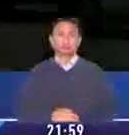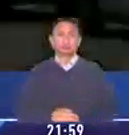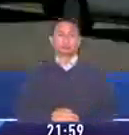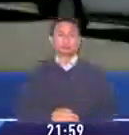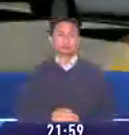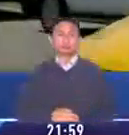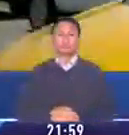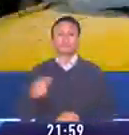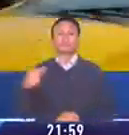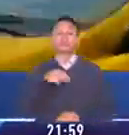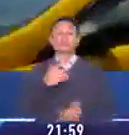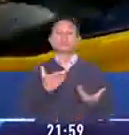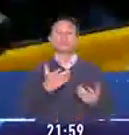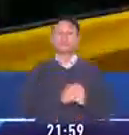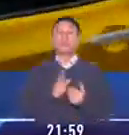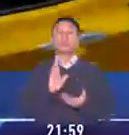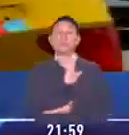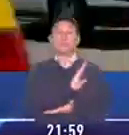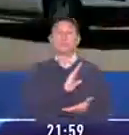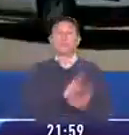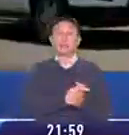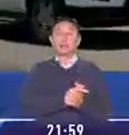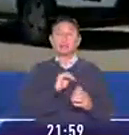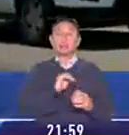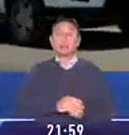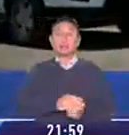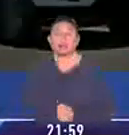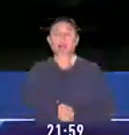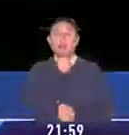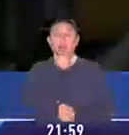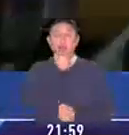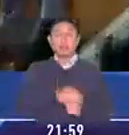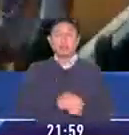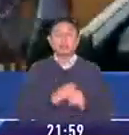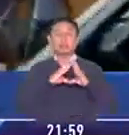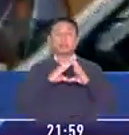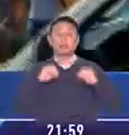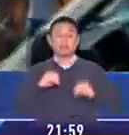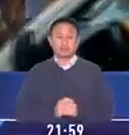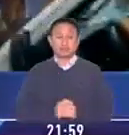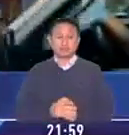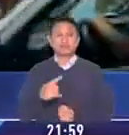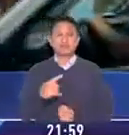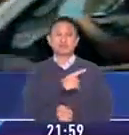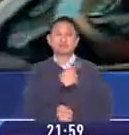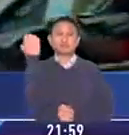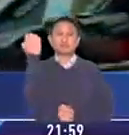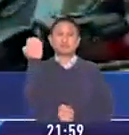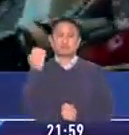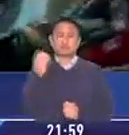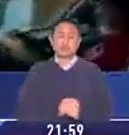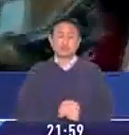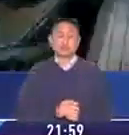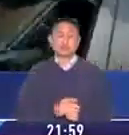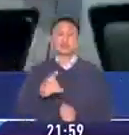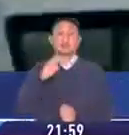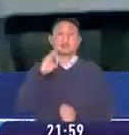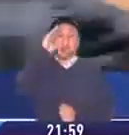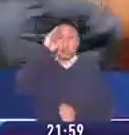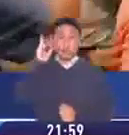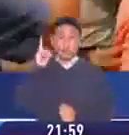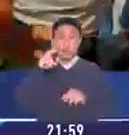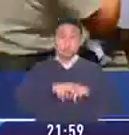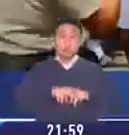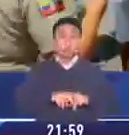El crimen ocurrió en el barrio Eloy Alfaro de la ciudad de Tena. Y quien es llevado en esta ambulancia es el supuesto agresor.